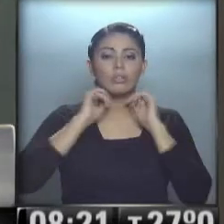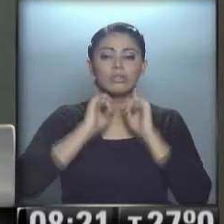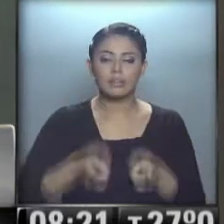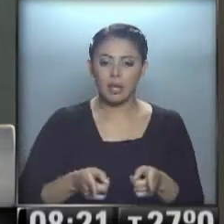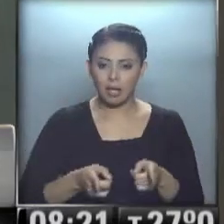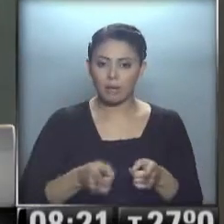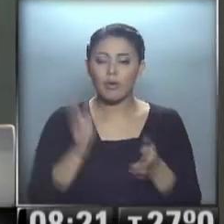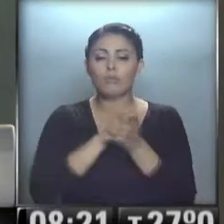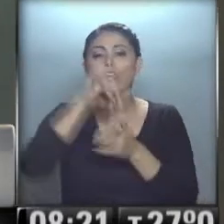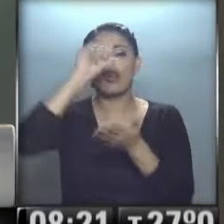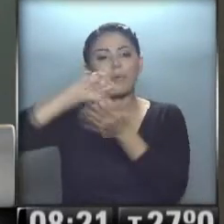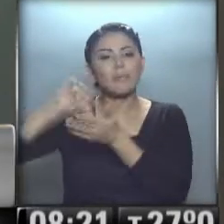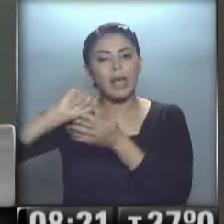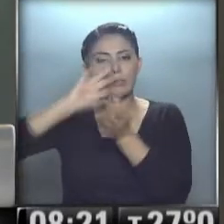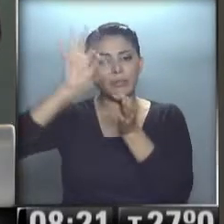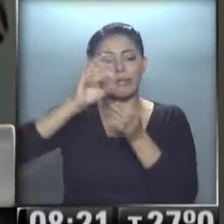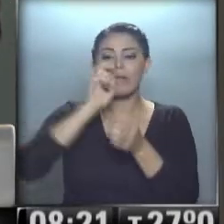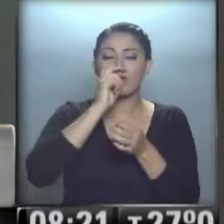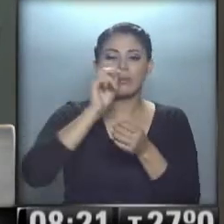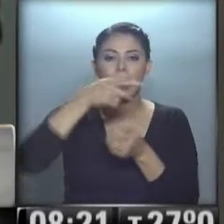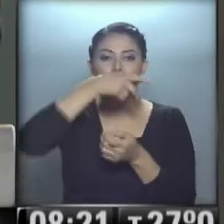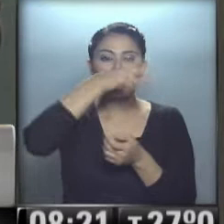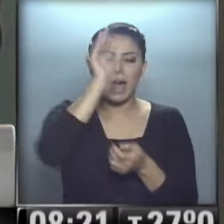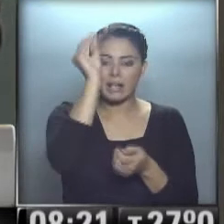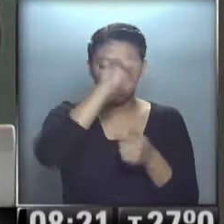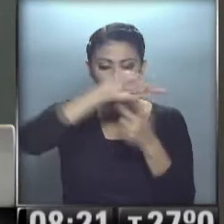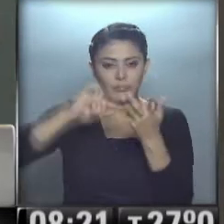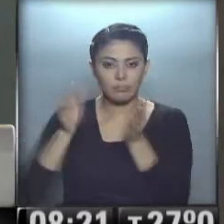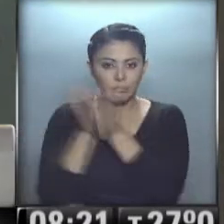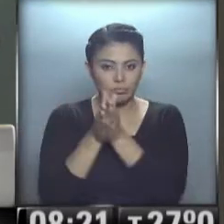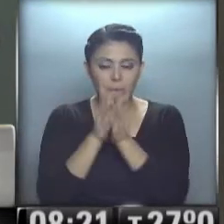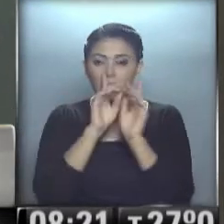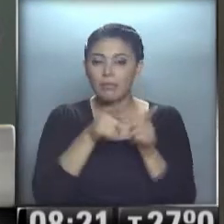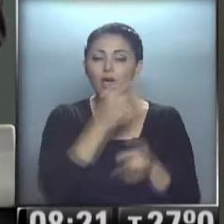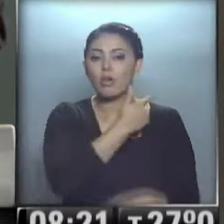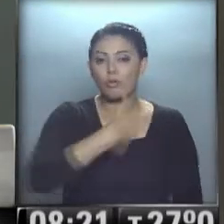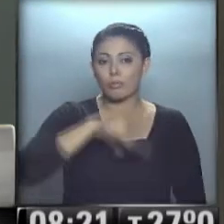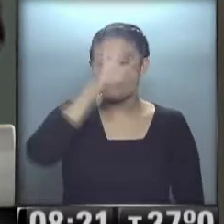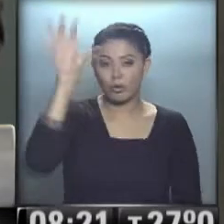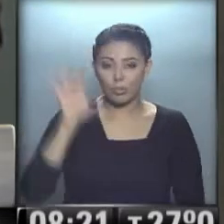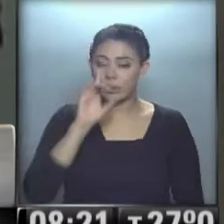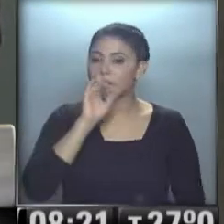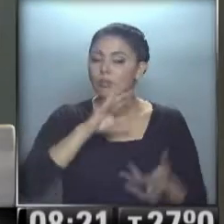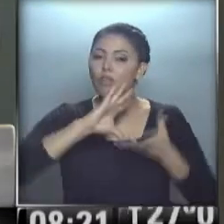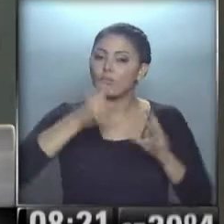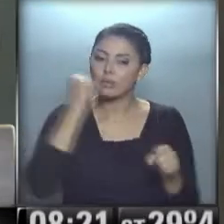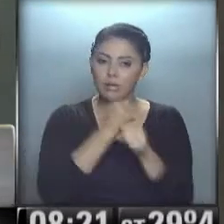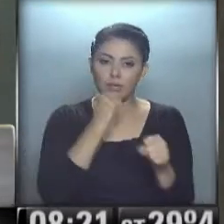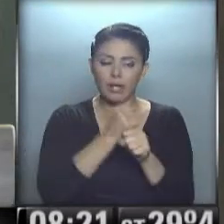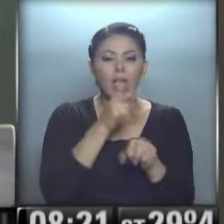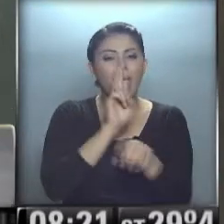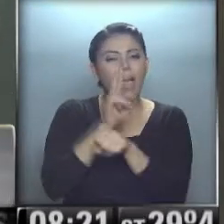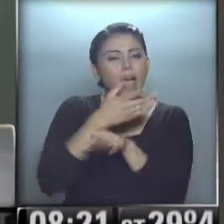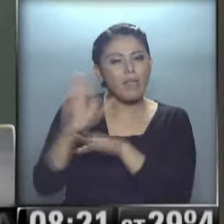acciones con los otros países de la región, Bolivia y Brasil. Paralelamente con ello, los estados provinciales establecen mecanismos de